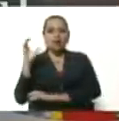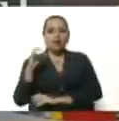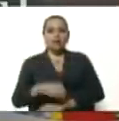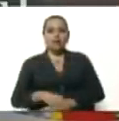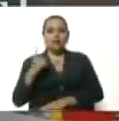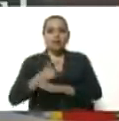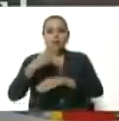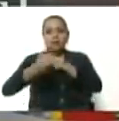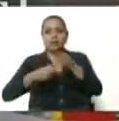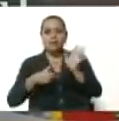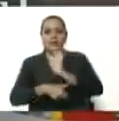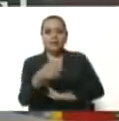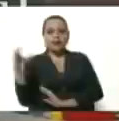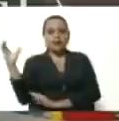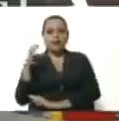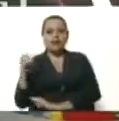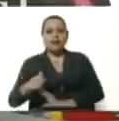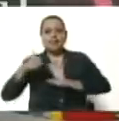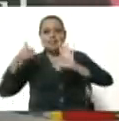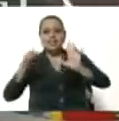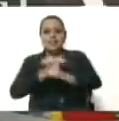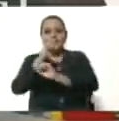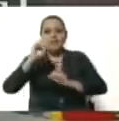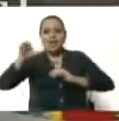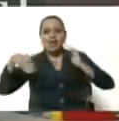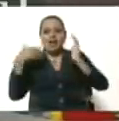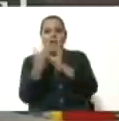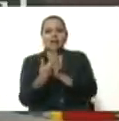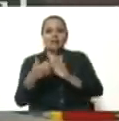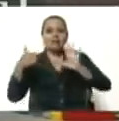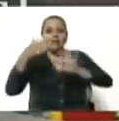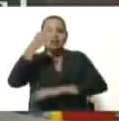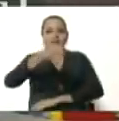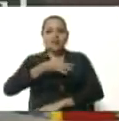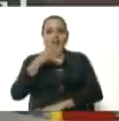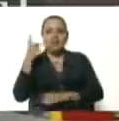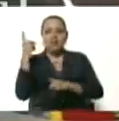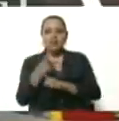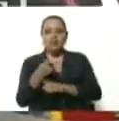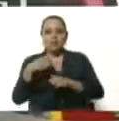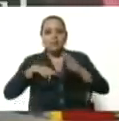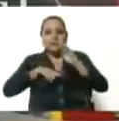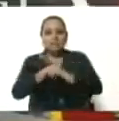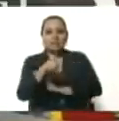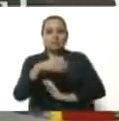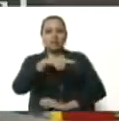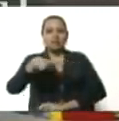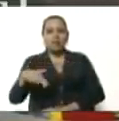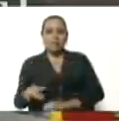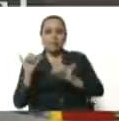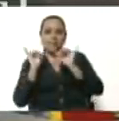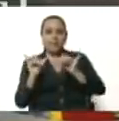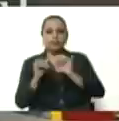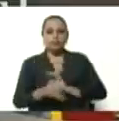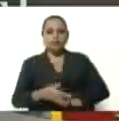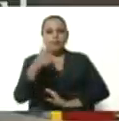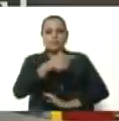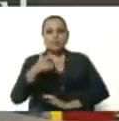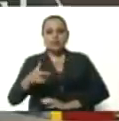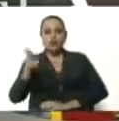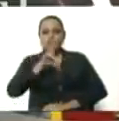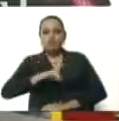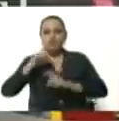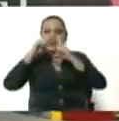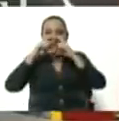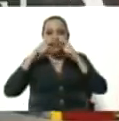hacer más por Caracas, desde las 6 de la mañana hasta las 6 de la tarde. Hay que meterse uno mismo, ¿no? que la gente use el